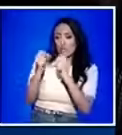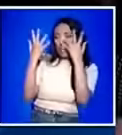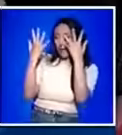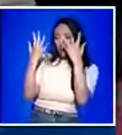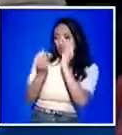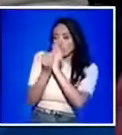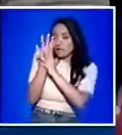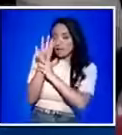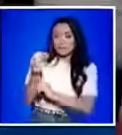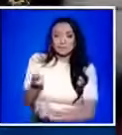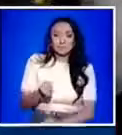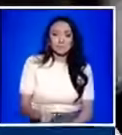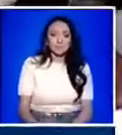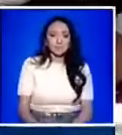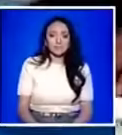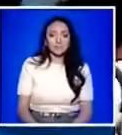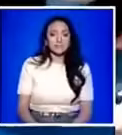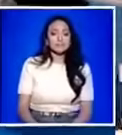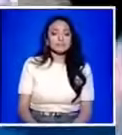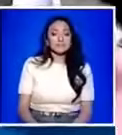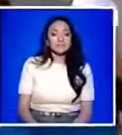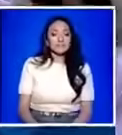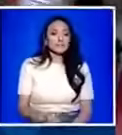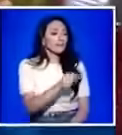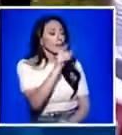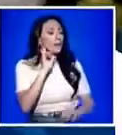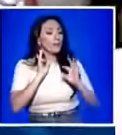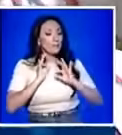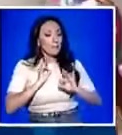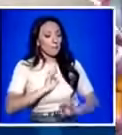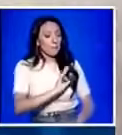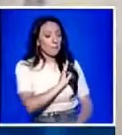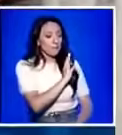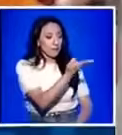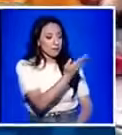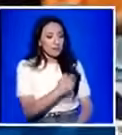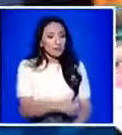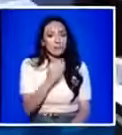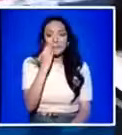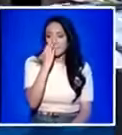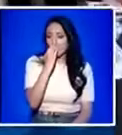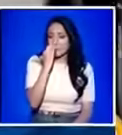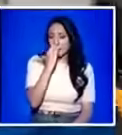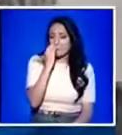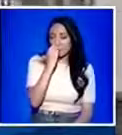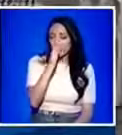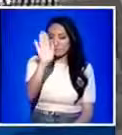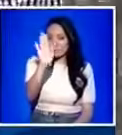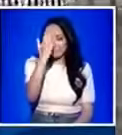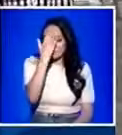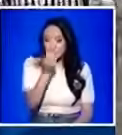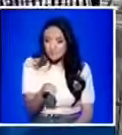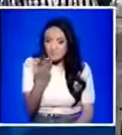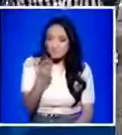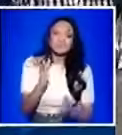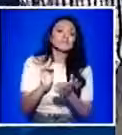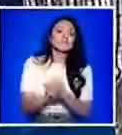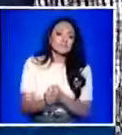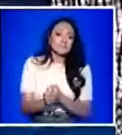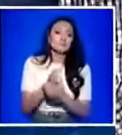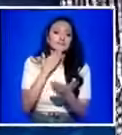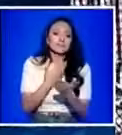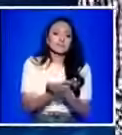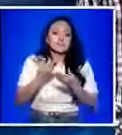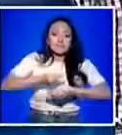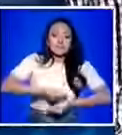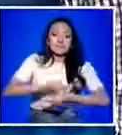Creativas. Una de las clientes también es la perfecta. Buenos días. Alex, ¿qué nomás tenemos días por acá? Bueno, primero quiero agradecerles porque esto permite